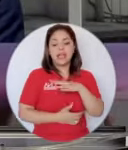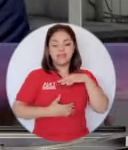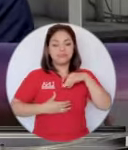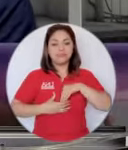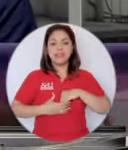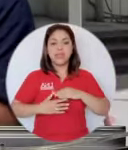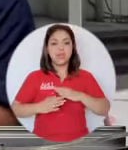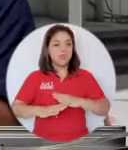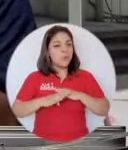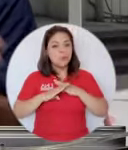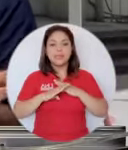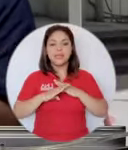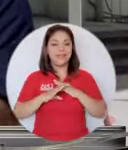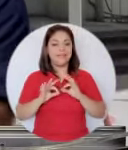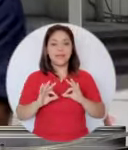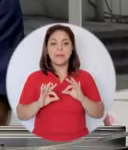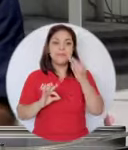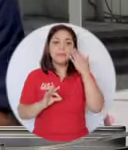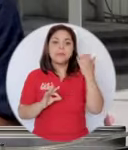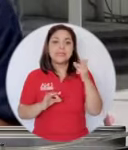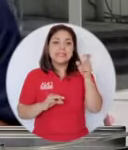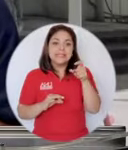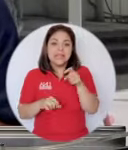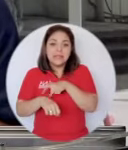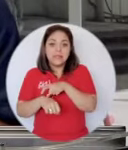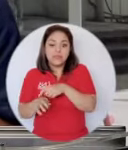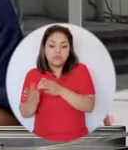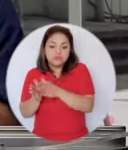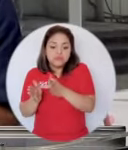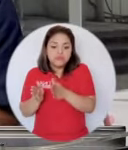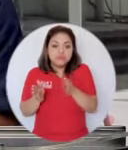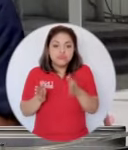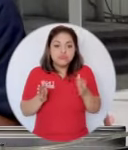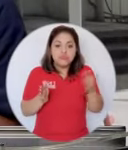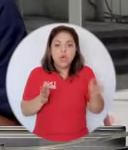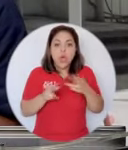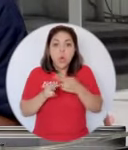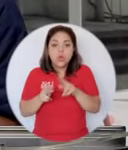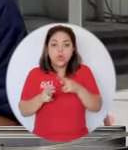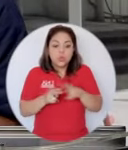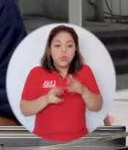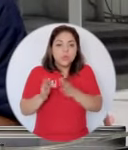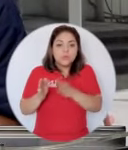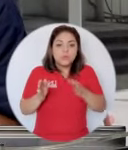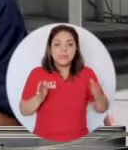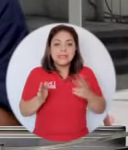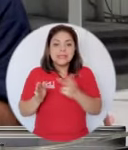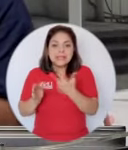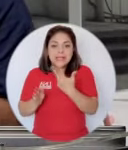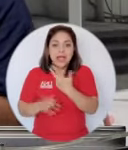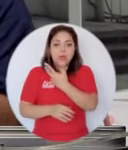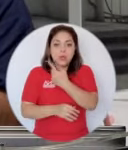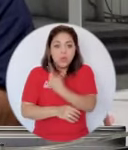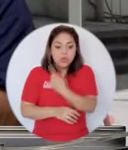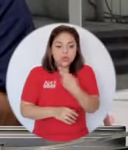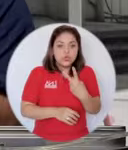que lo debió haber hecho cuando se tenía que aplicar en su momento.